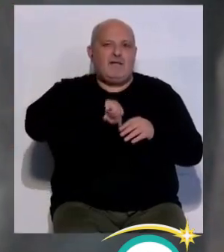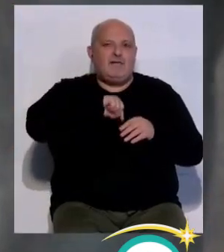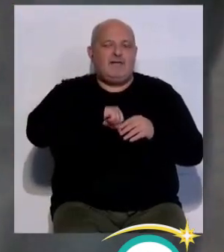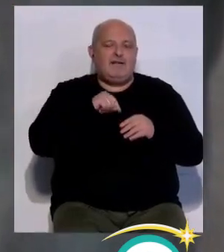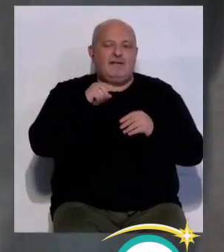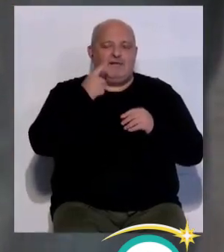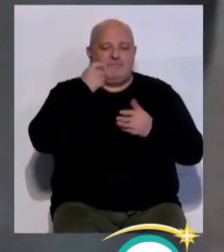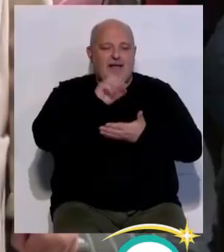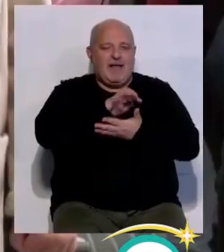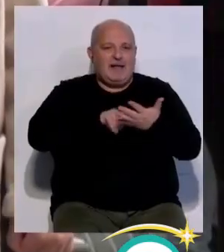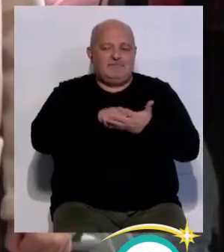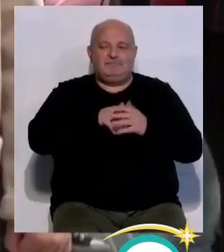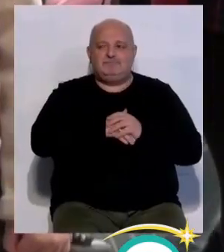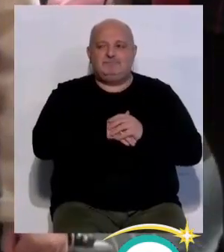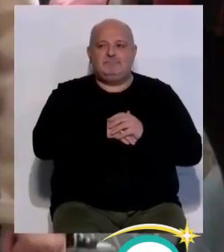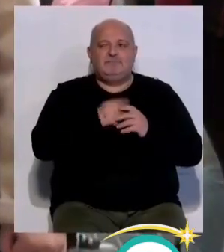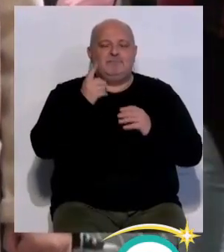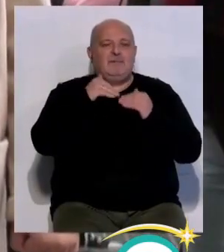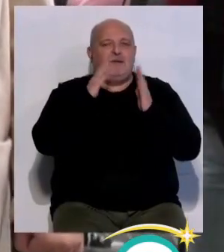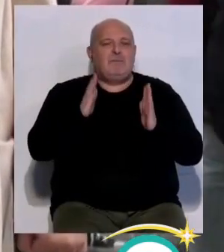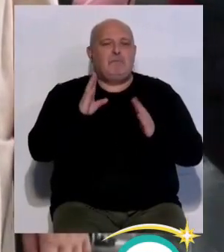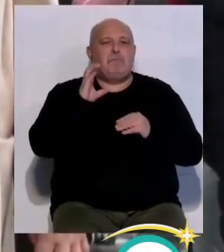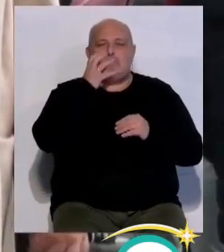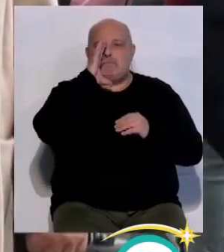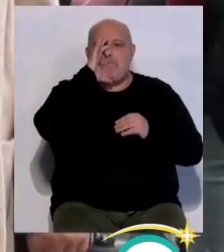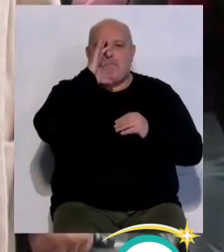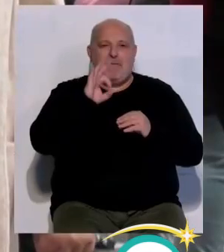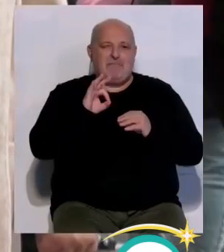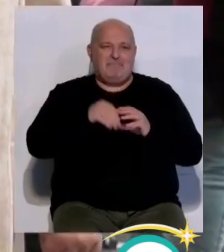las misivas. Una casa de Peppa Pig,